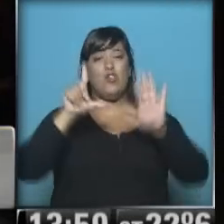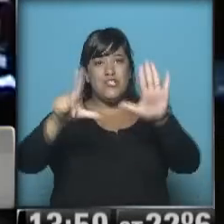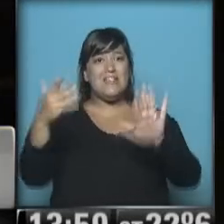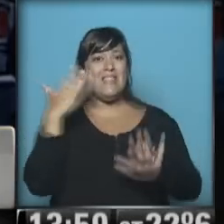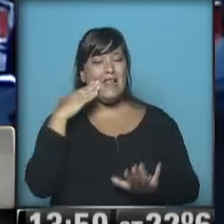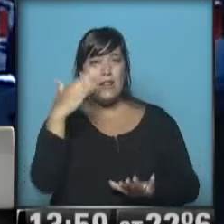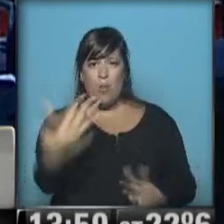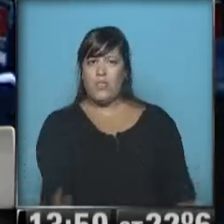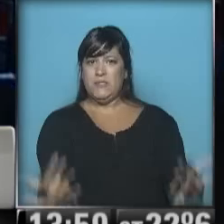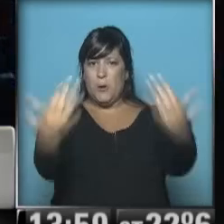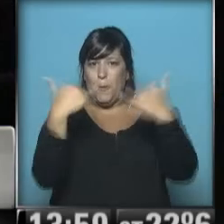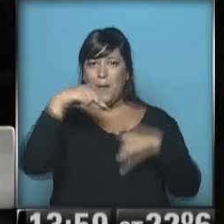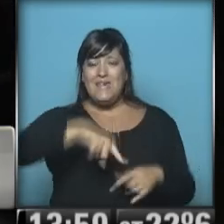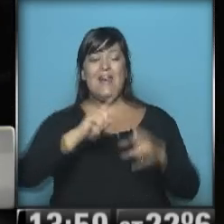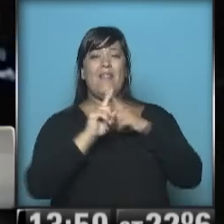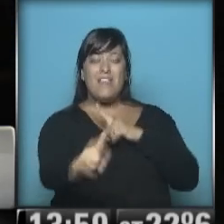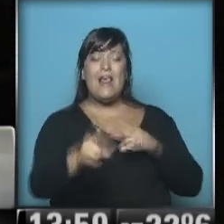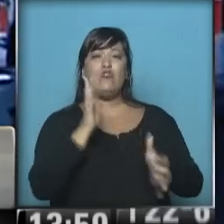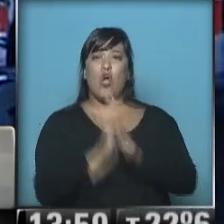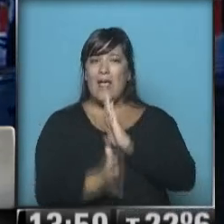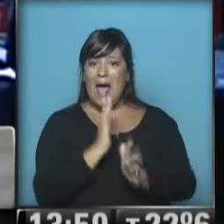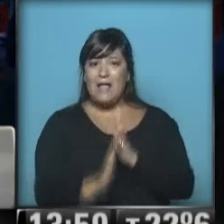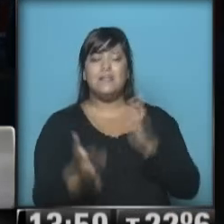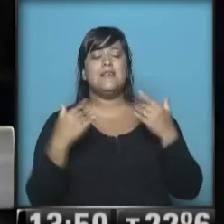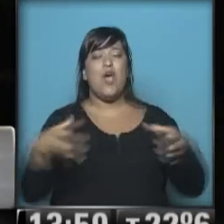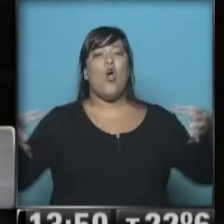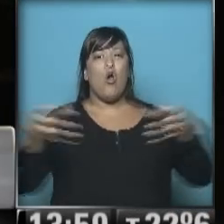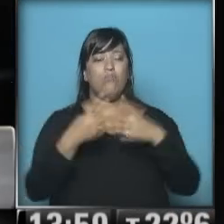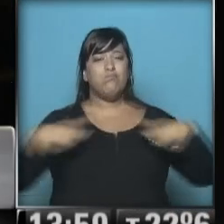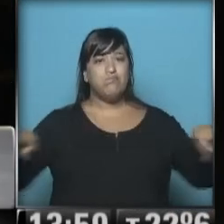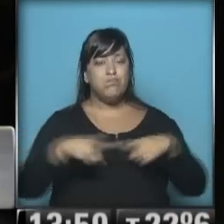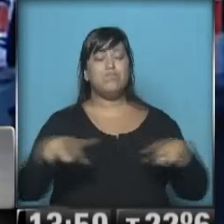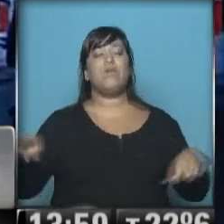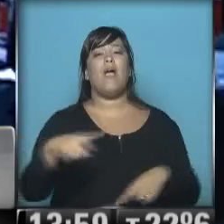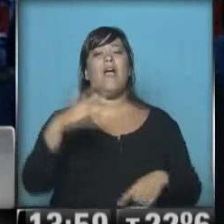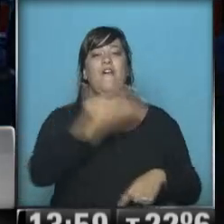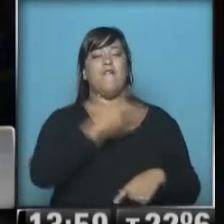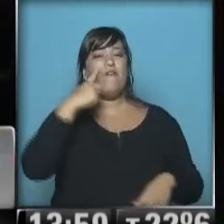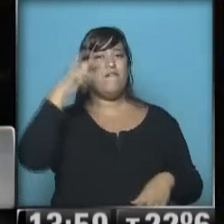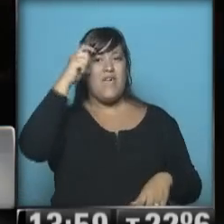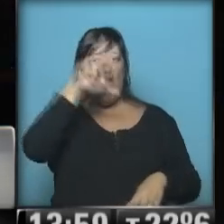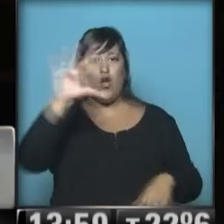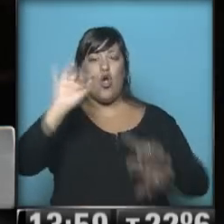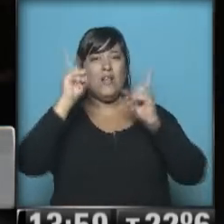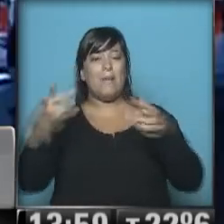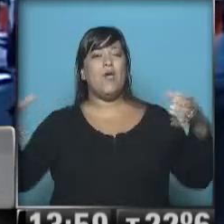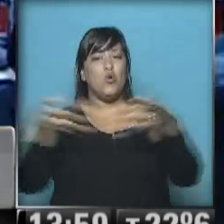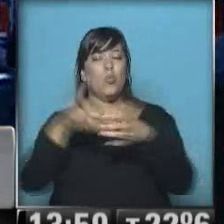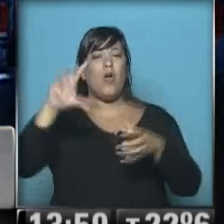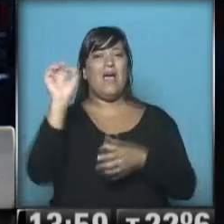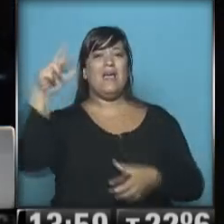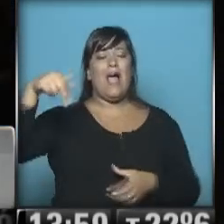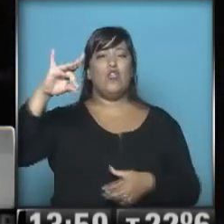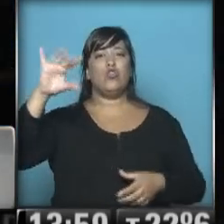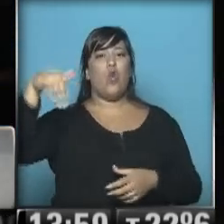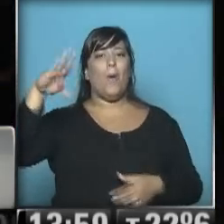podés venirte a ver en vivo y gratis a la orquesta típica Fernando Fierro y al grupo Candombe de Tambores.